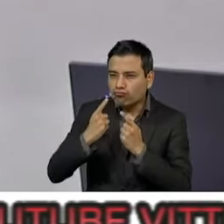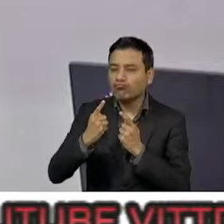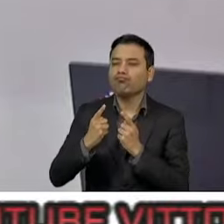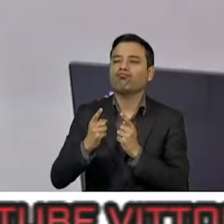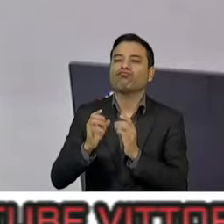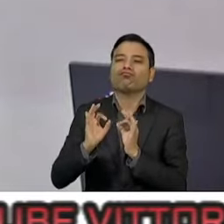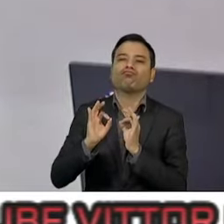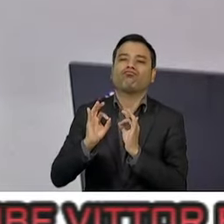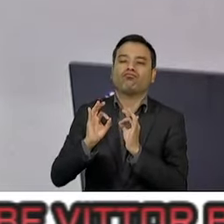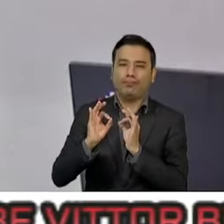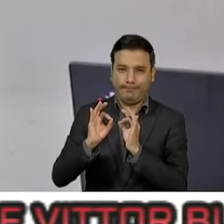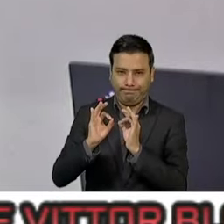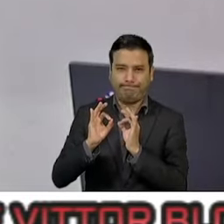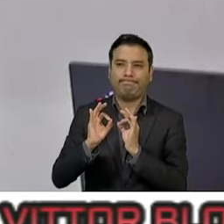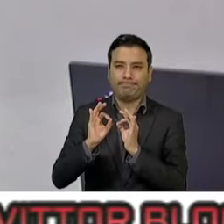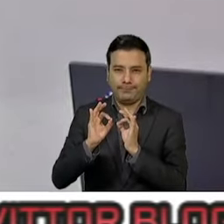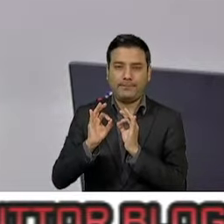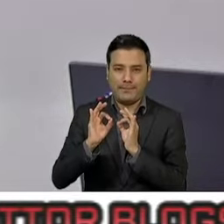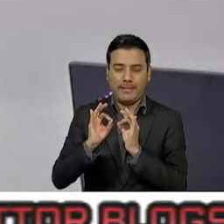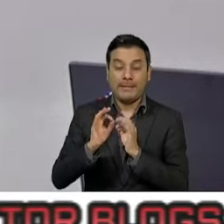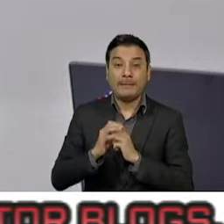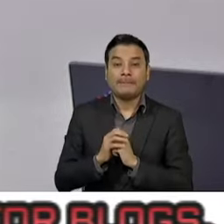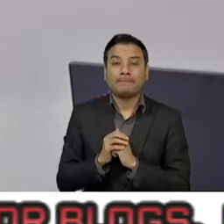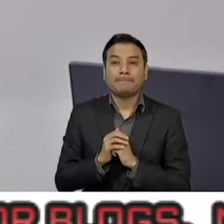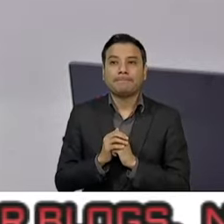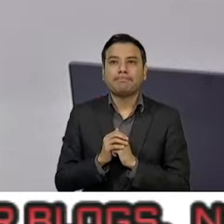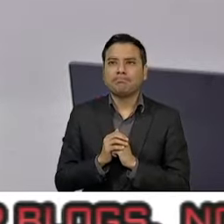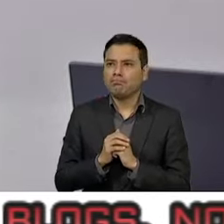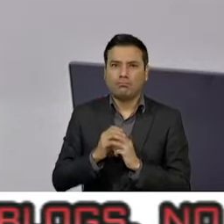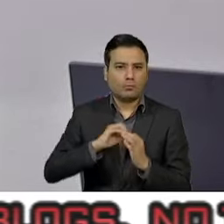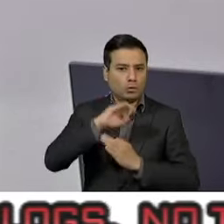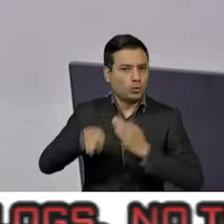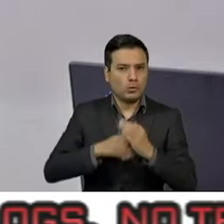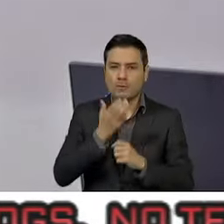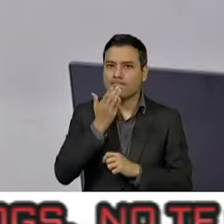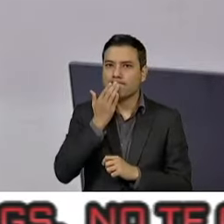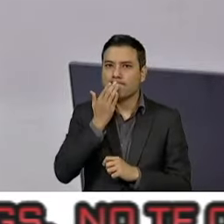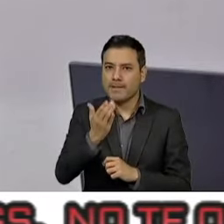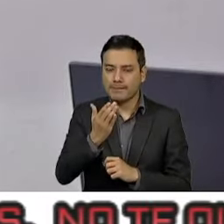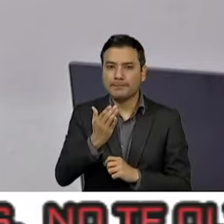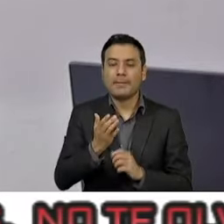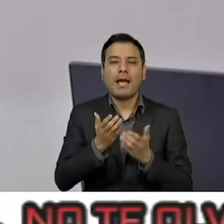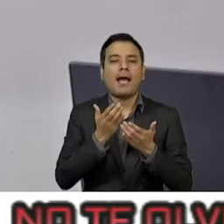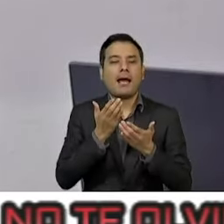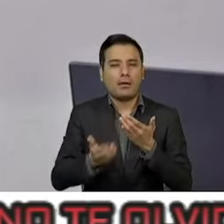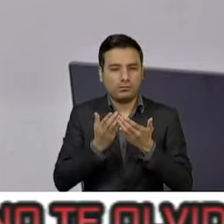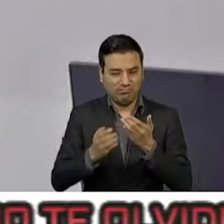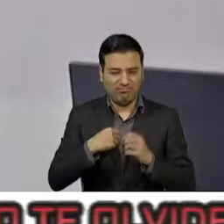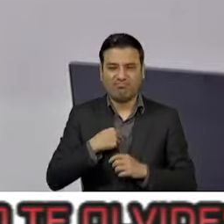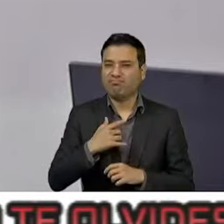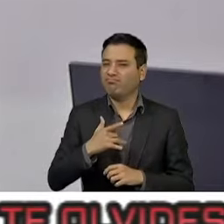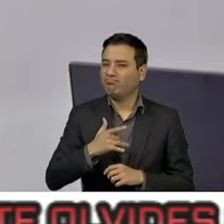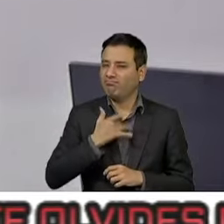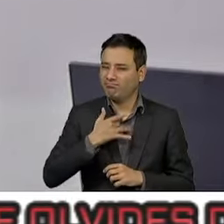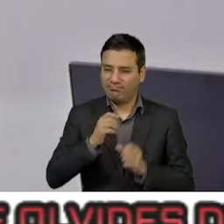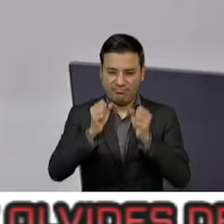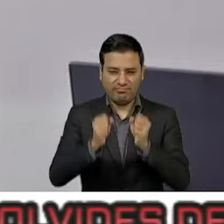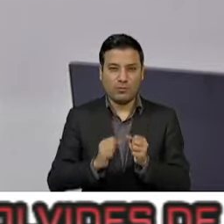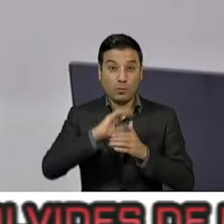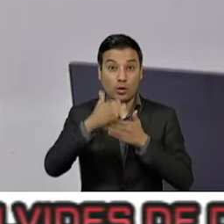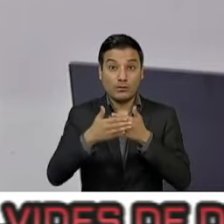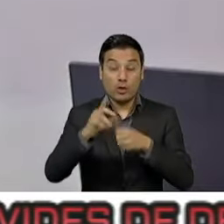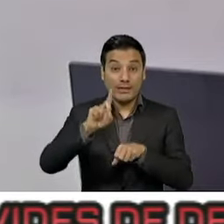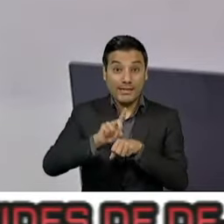electorales federales y locales en las entidades son satisfactorias y nos permiten asegurar que la próxima jornada